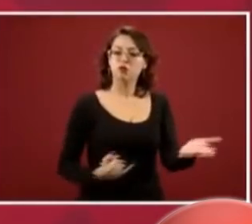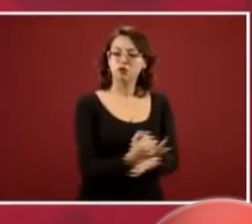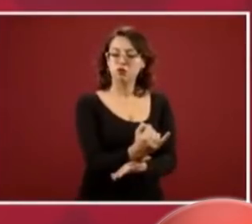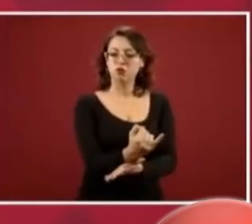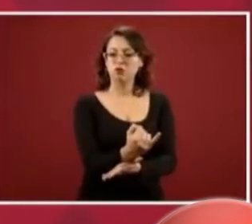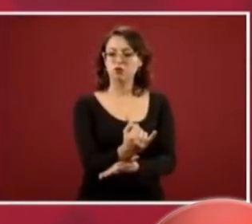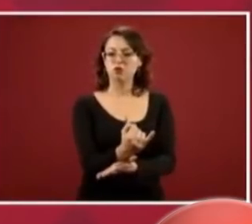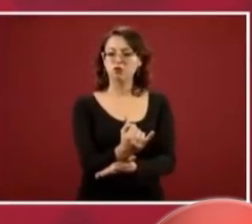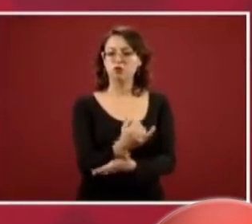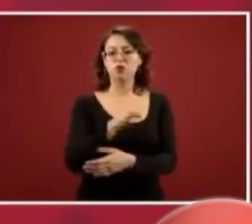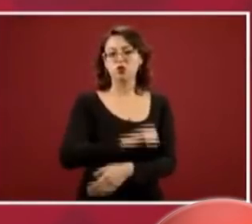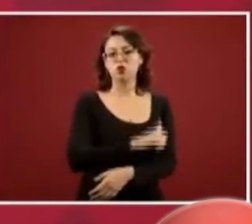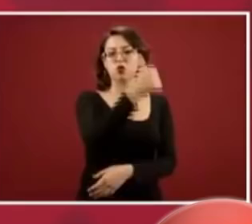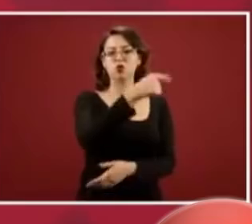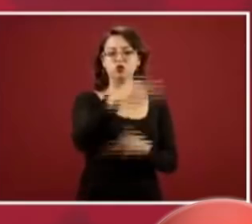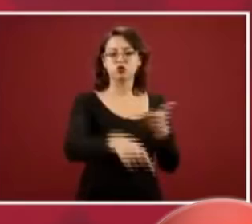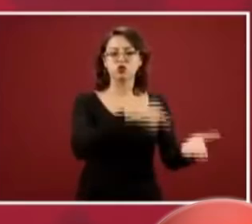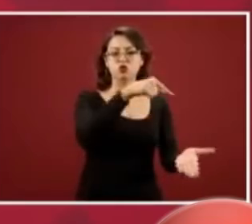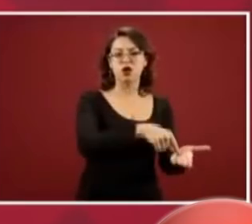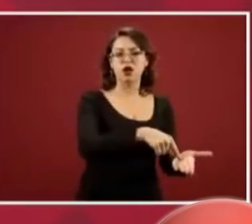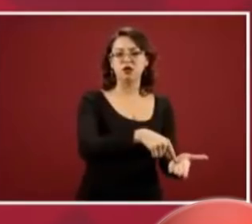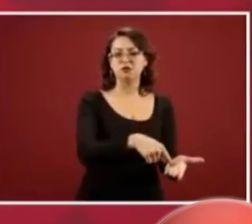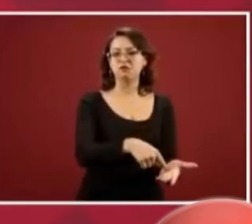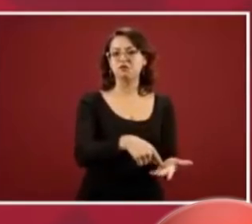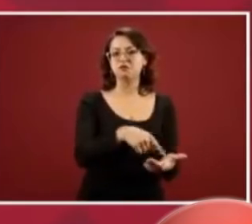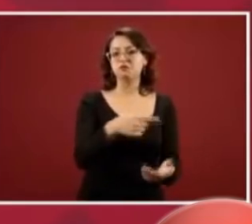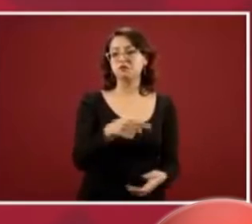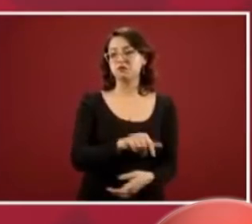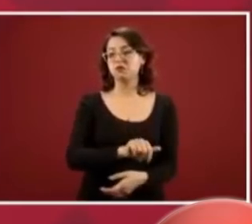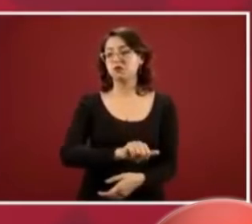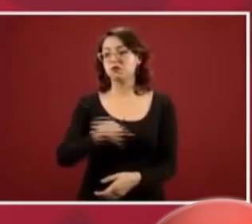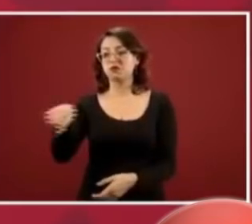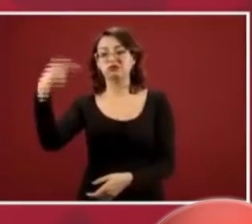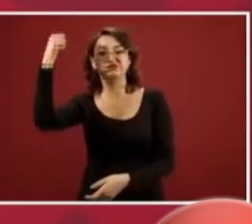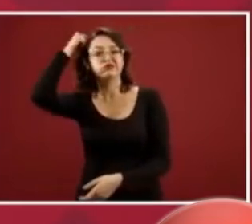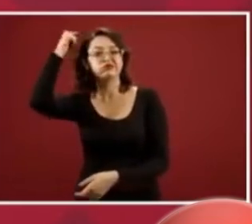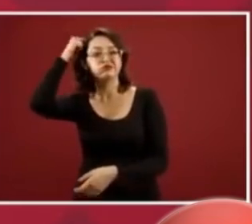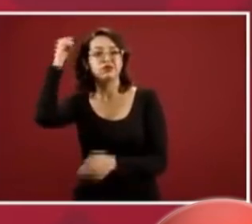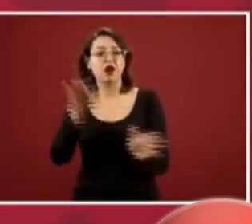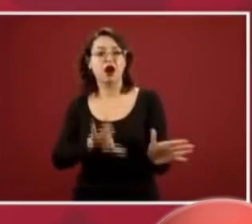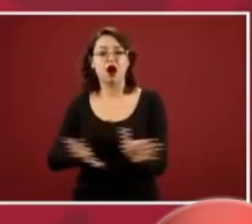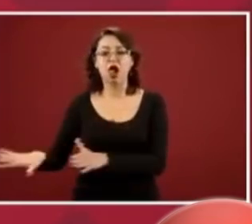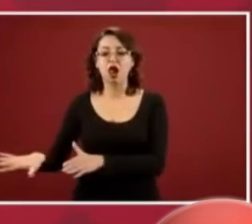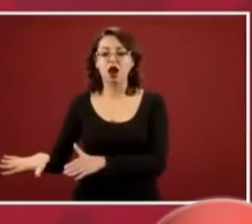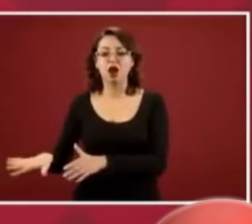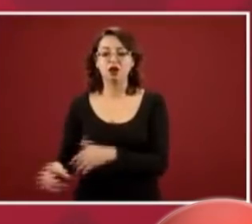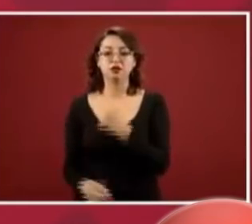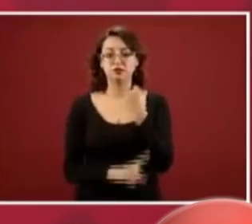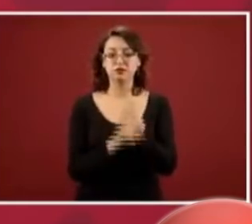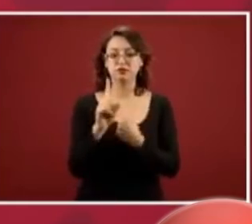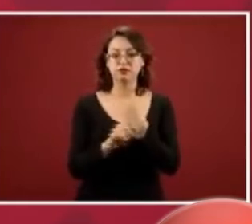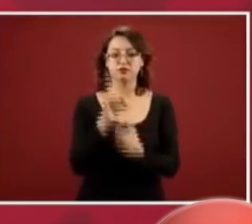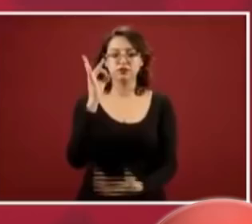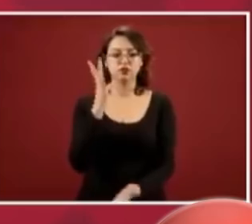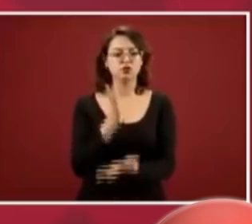en otro sitio y no en Texcoco, sino que no se